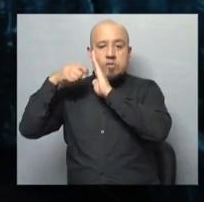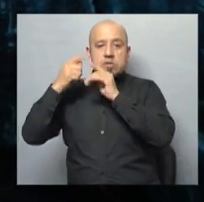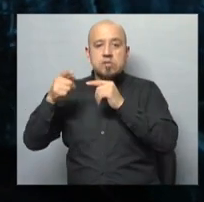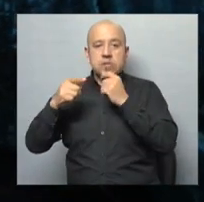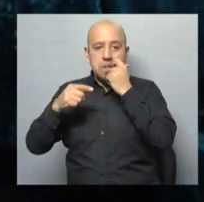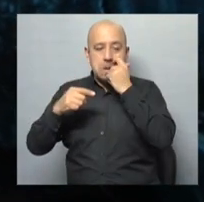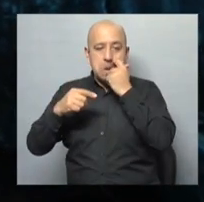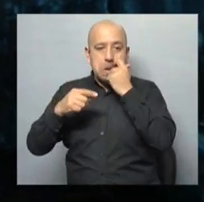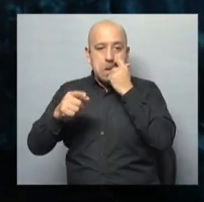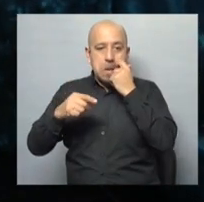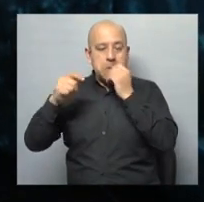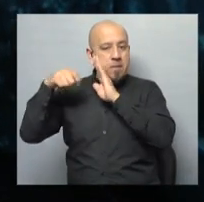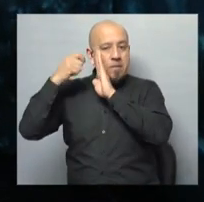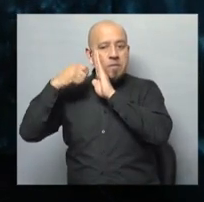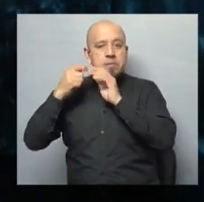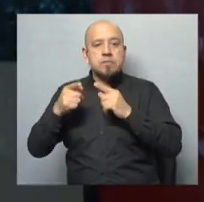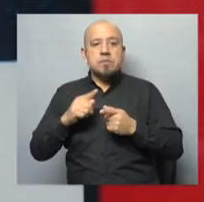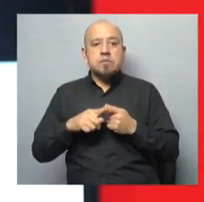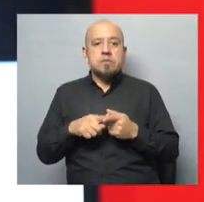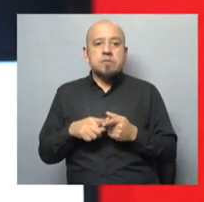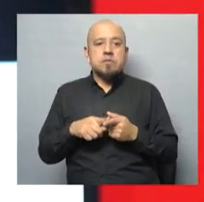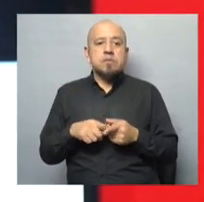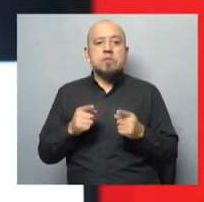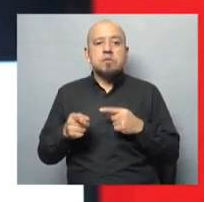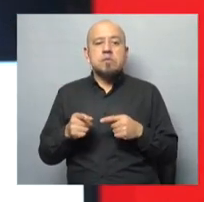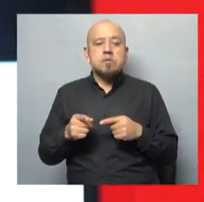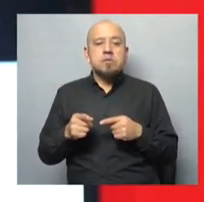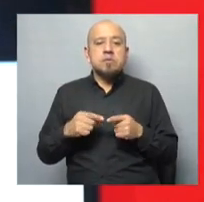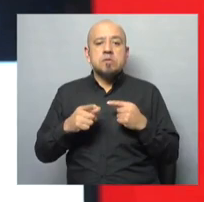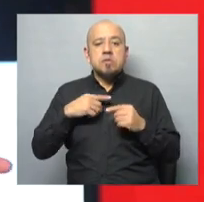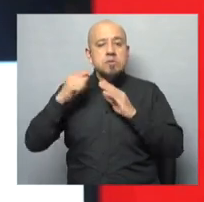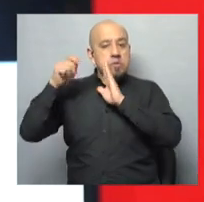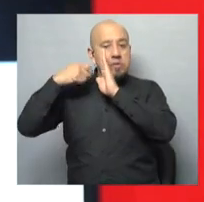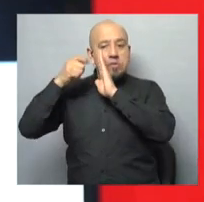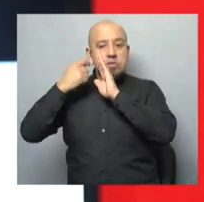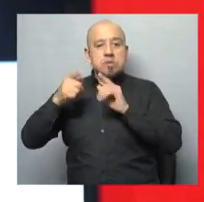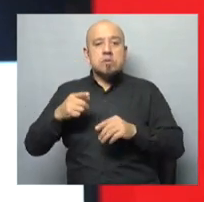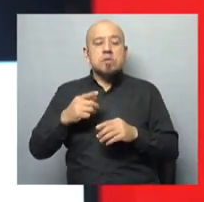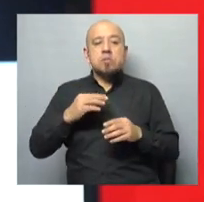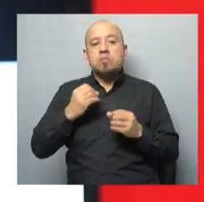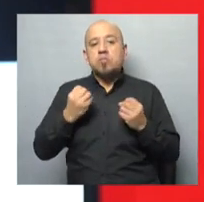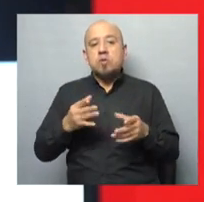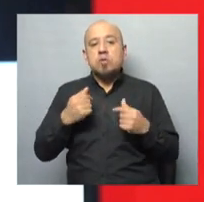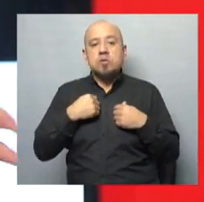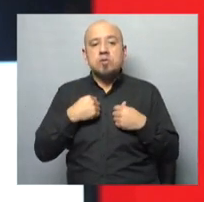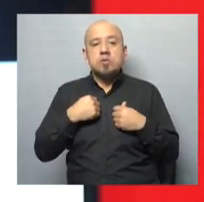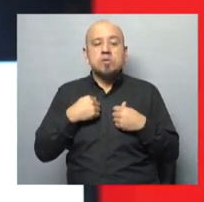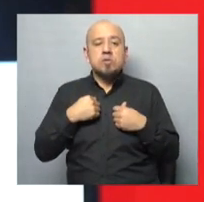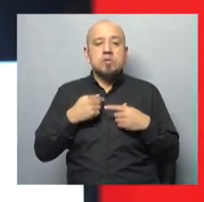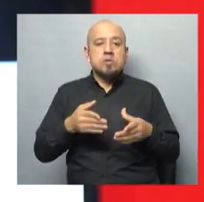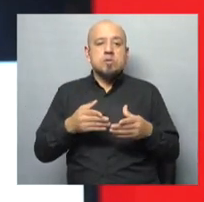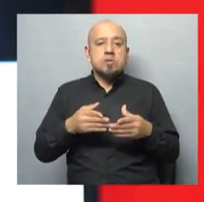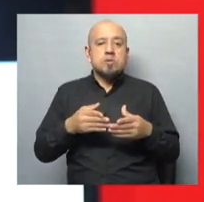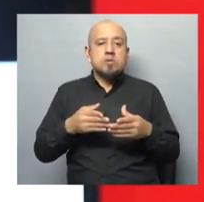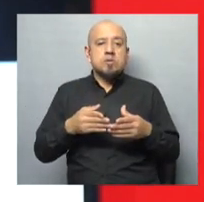mucho al cine y yo me fui enterando de cinemateca me enteré tarde porque se me enteré porque mi vecina dijo porque